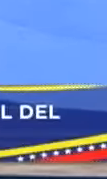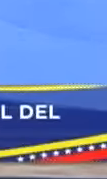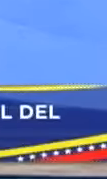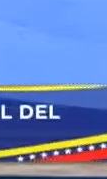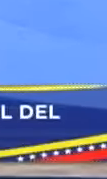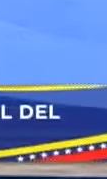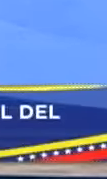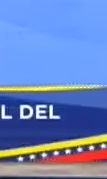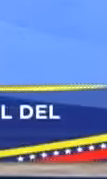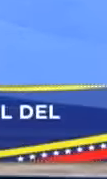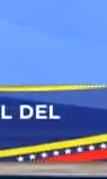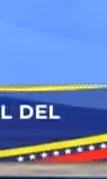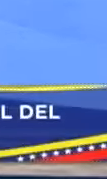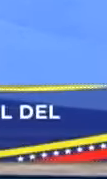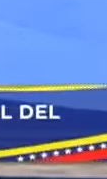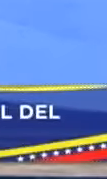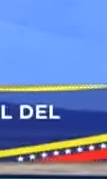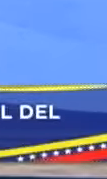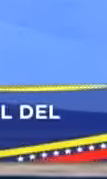Y